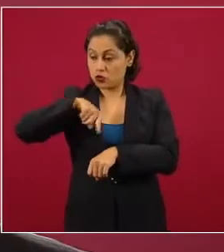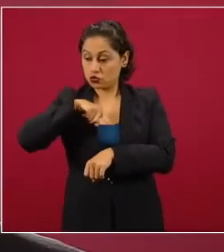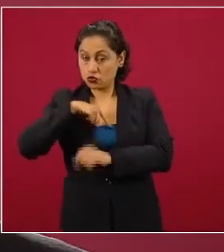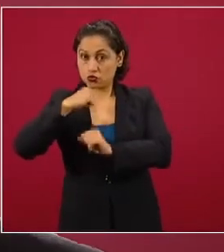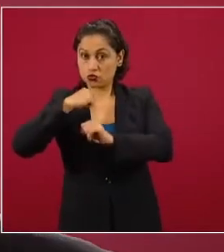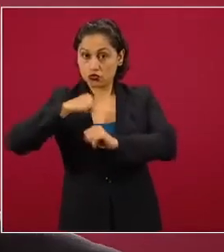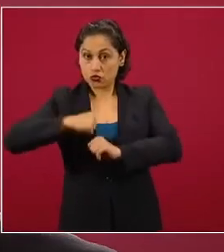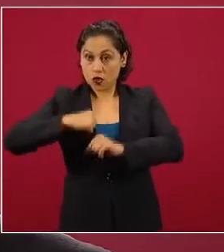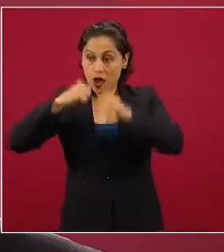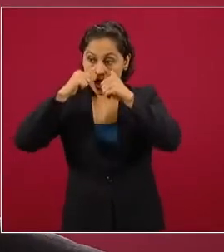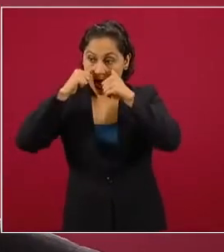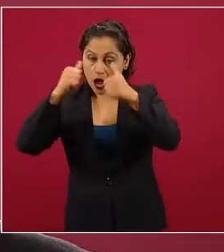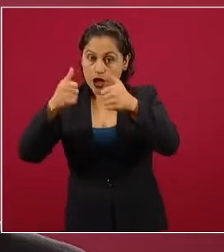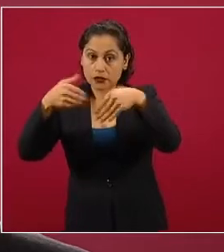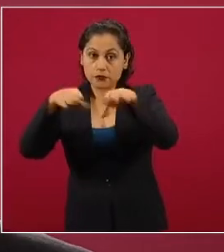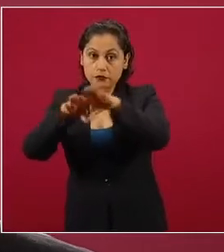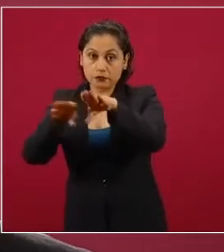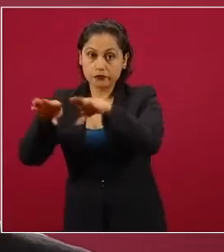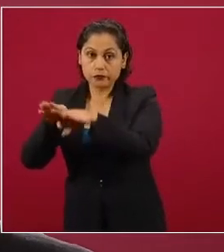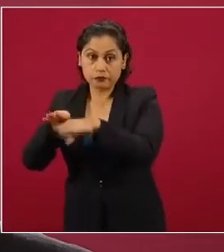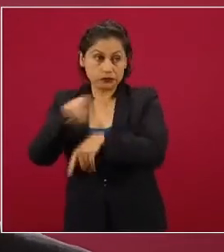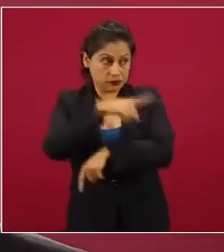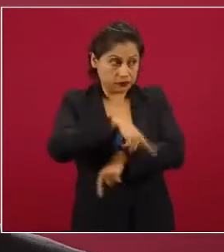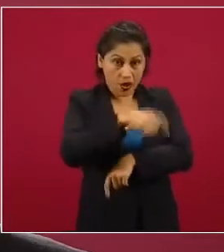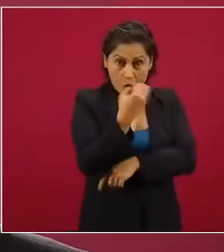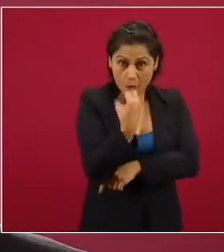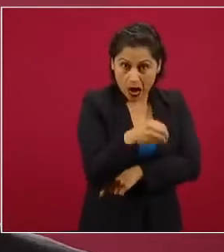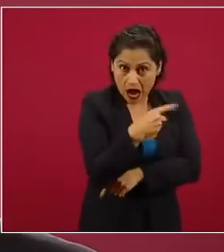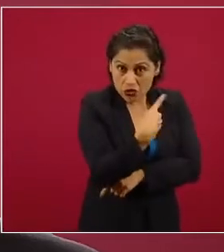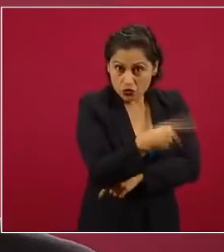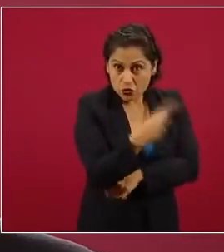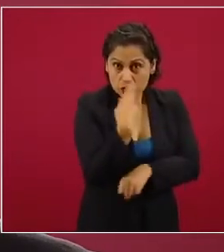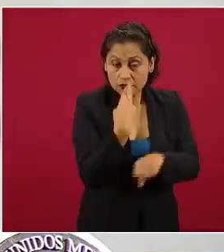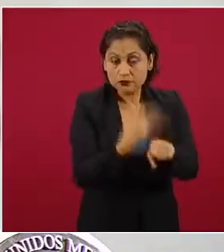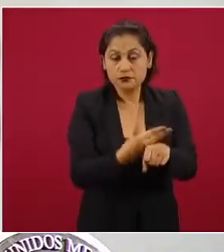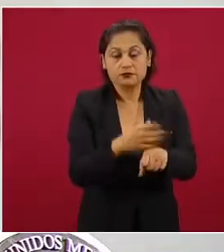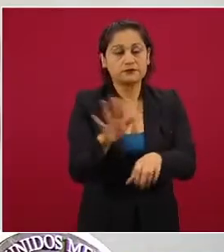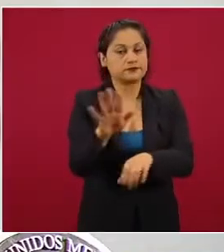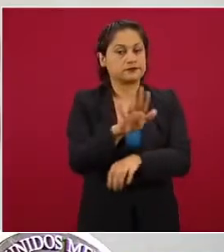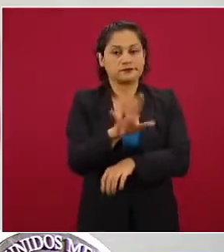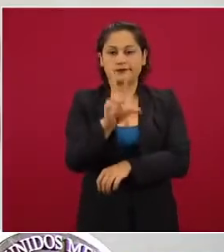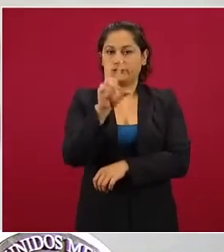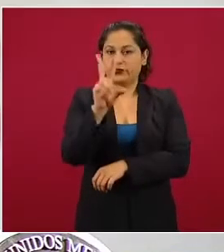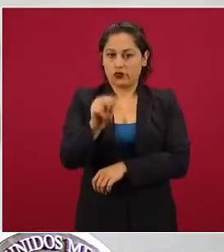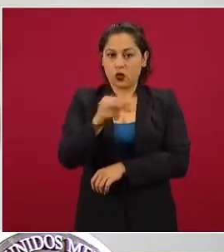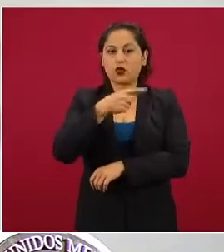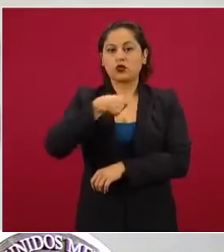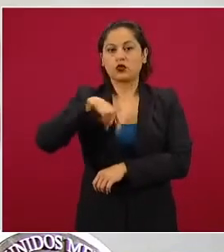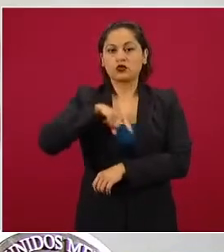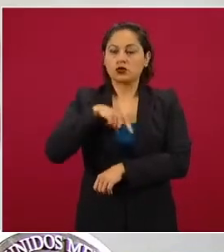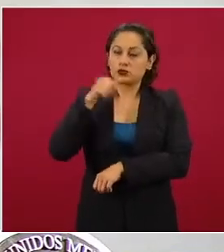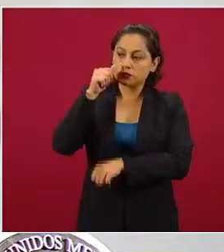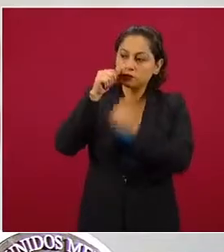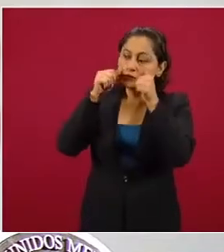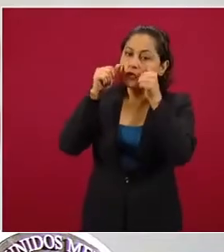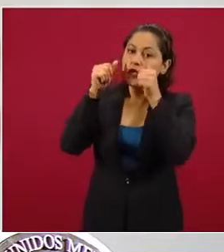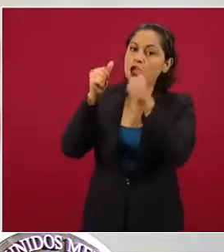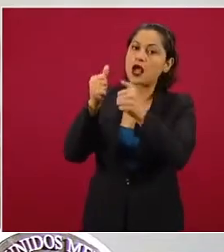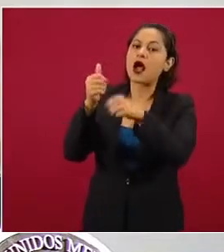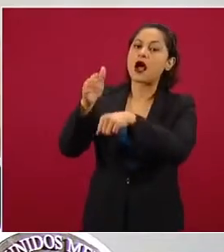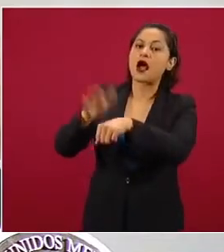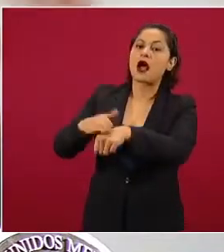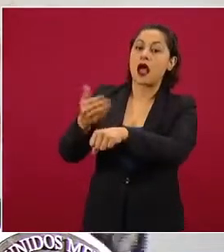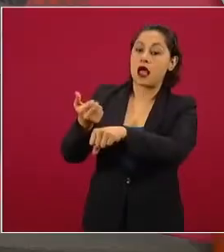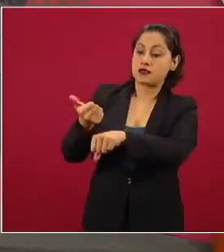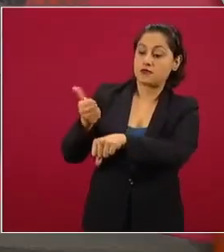sino quitando la situación administrativa que hace que las personas vayan al lugar y